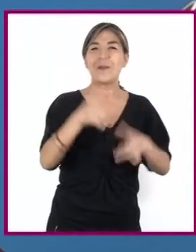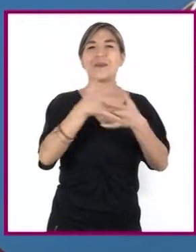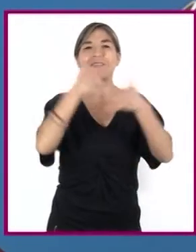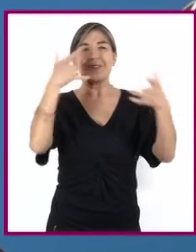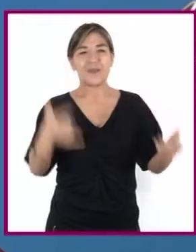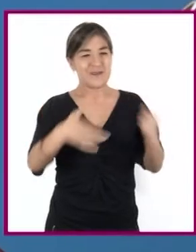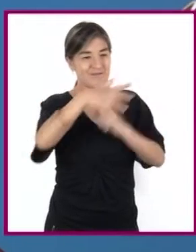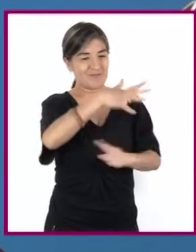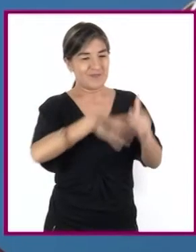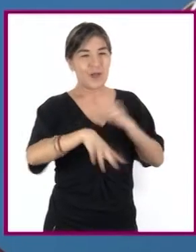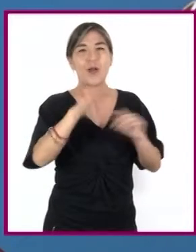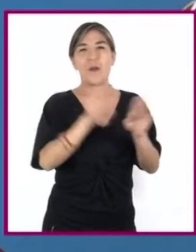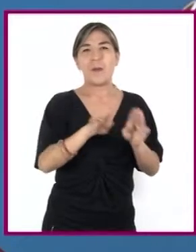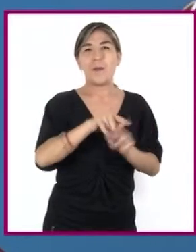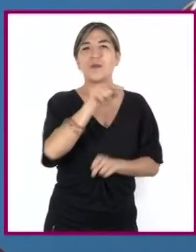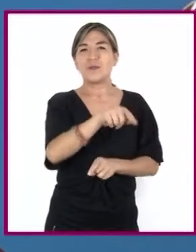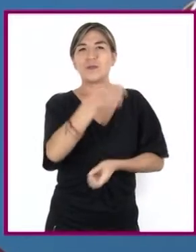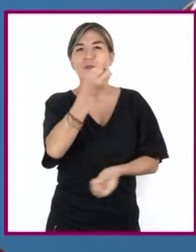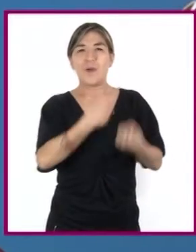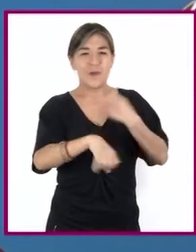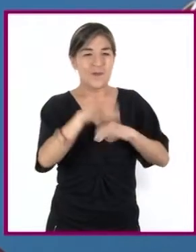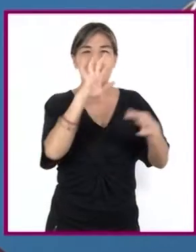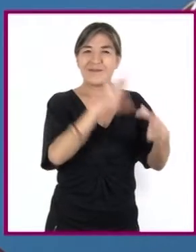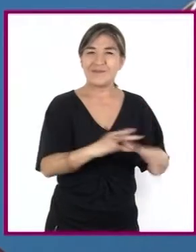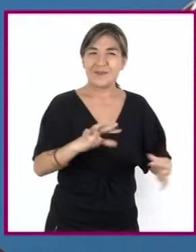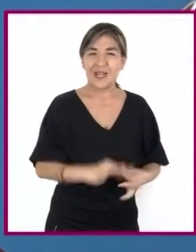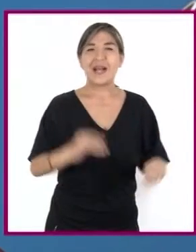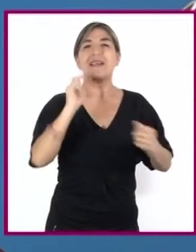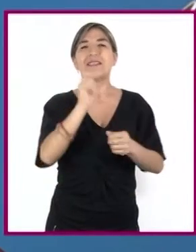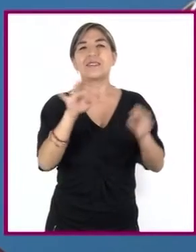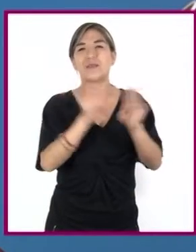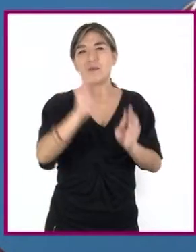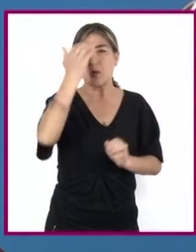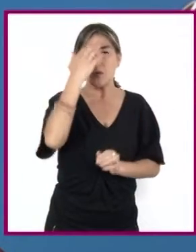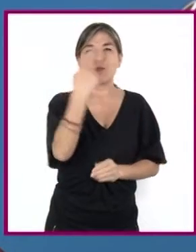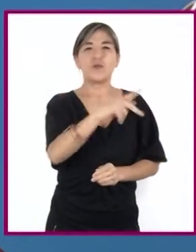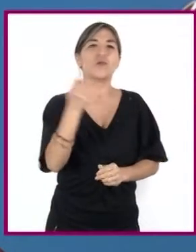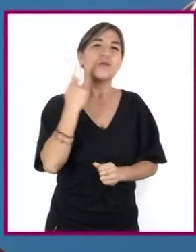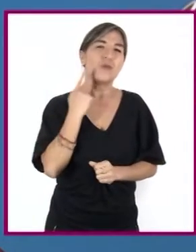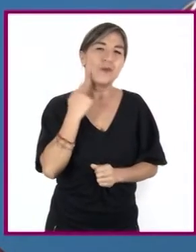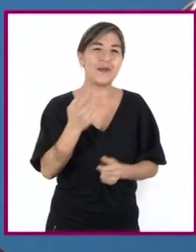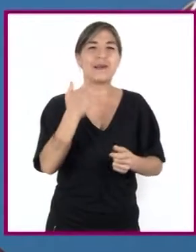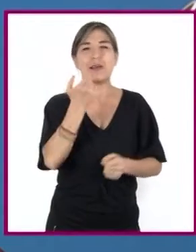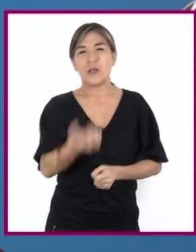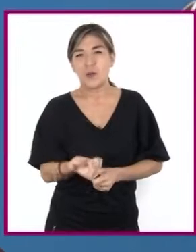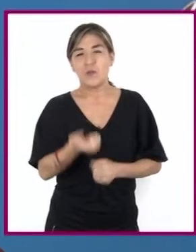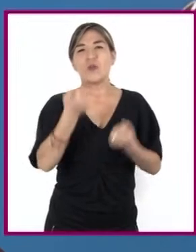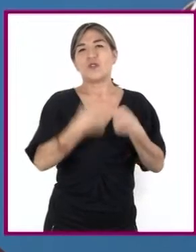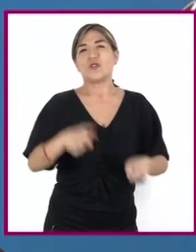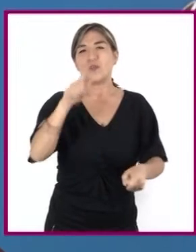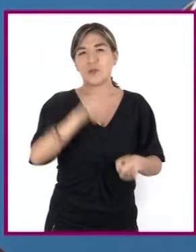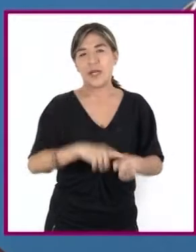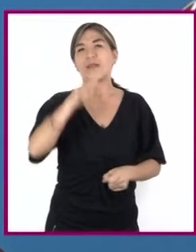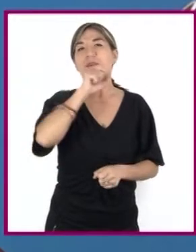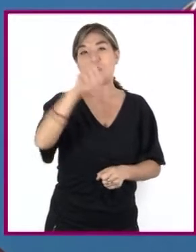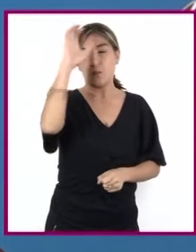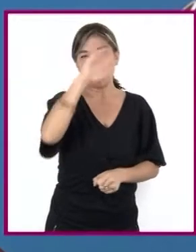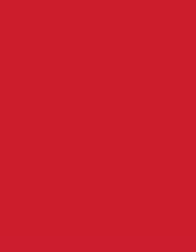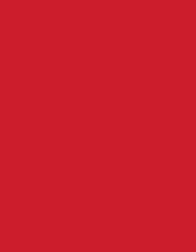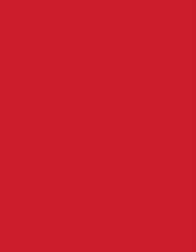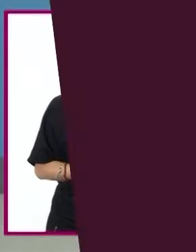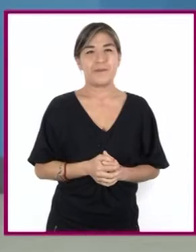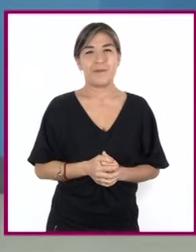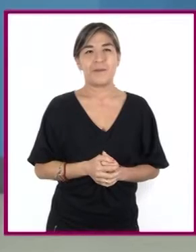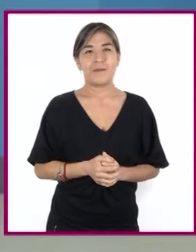histórico del autor o de la obra misma nos permite conocer los aspectos políticos, económicos, sociales y culturales de un